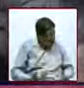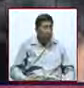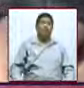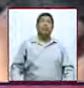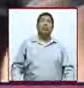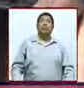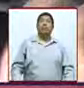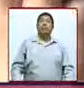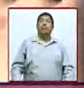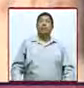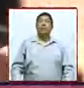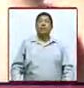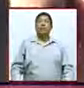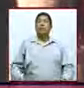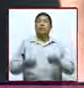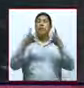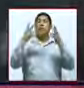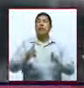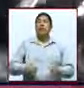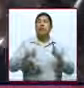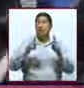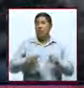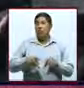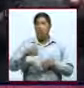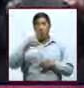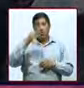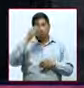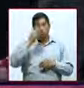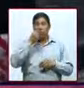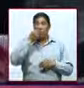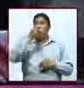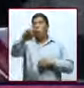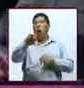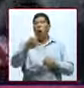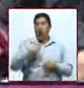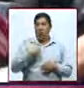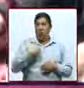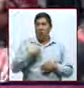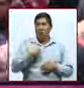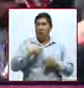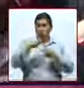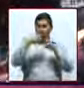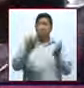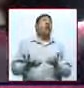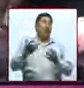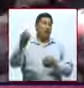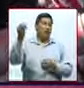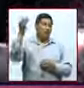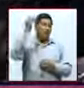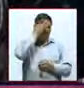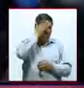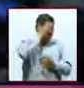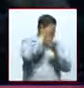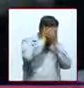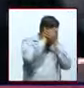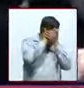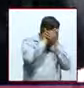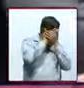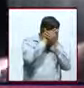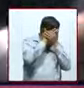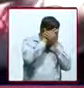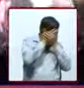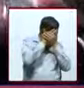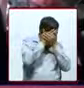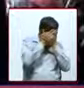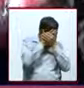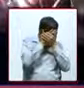Lo que recibí una turba de gente que me empezó a escupir, me dijo, y me tiraron piedras y una de las piedras me llegó acá. Lo que me preocupa es que